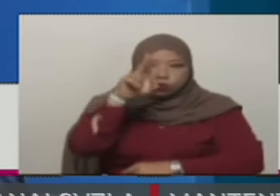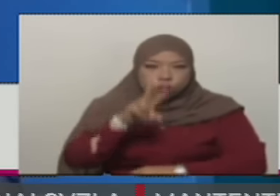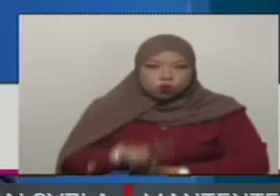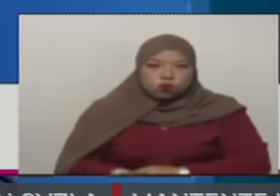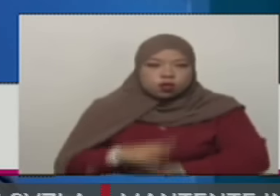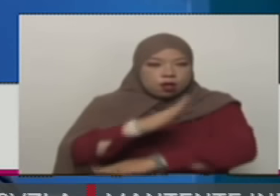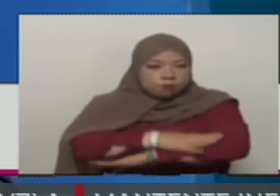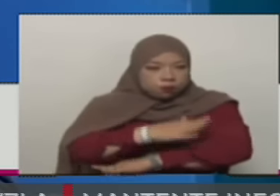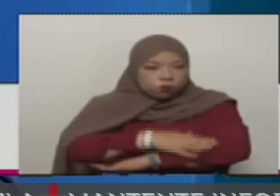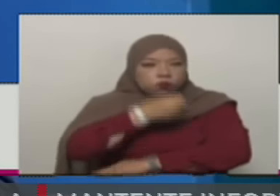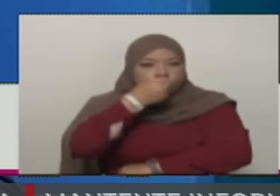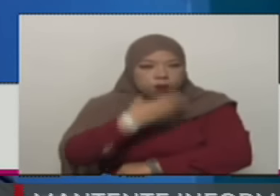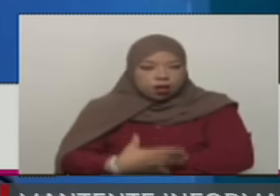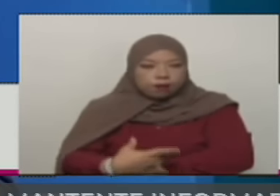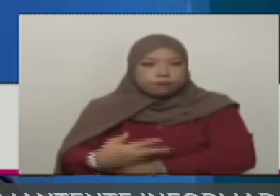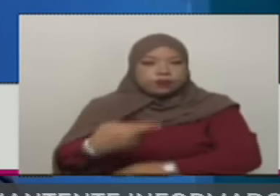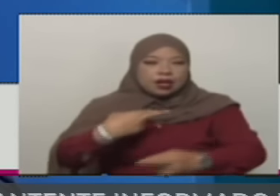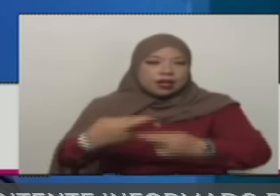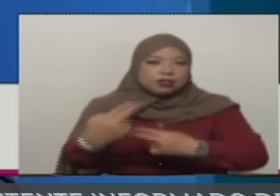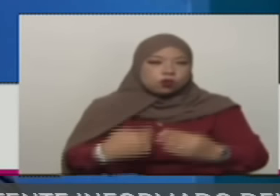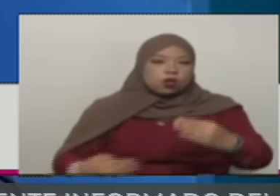colectivamente con un equipo, pero personalmente.